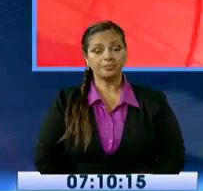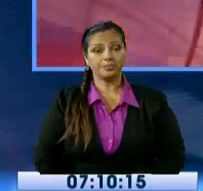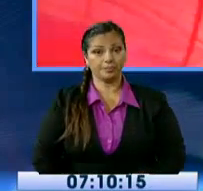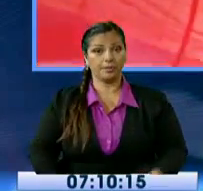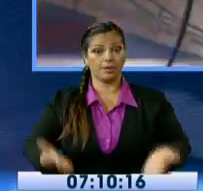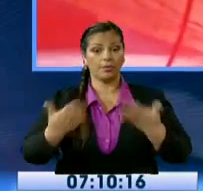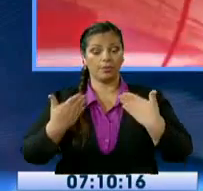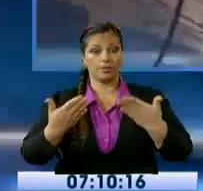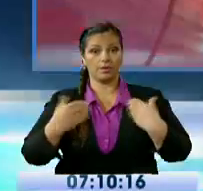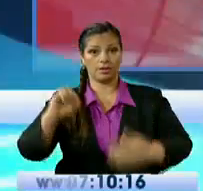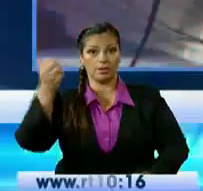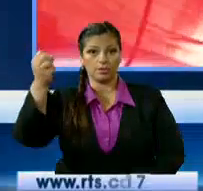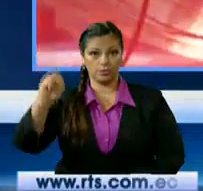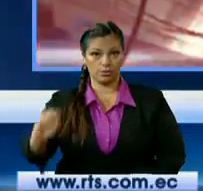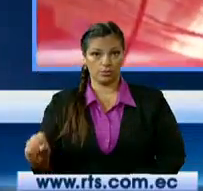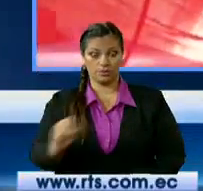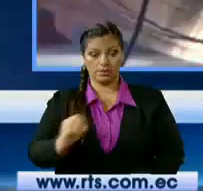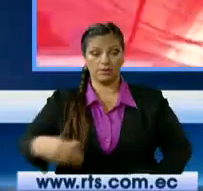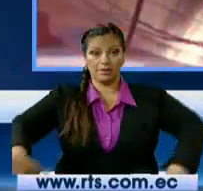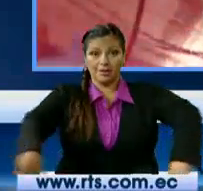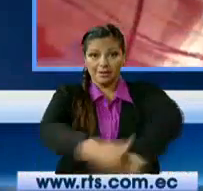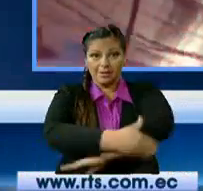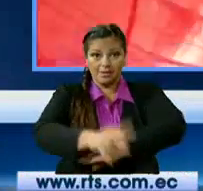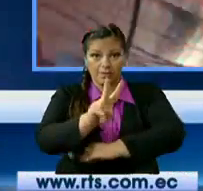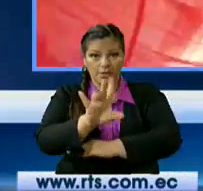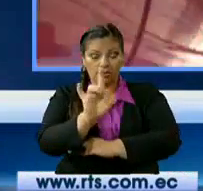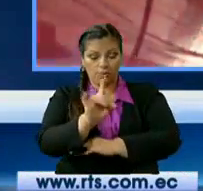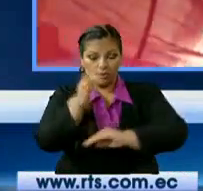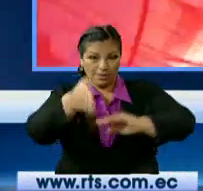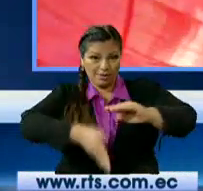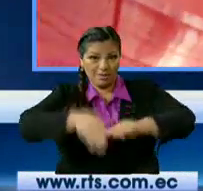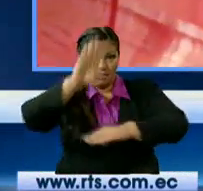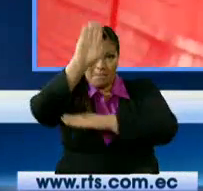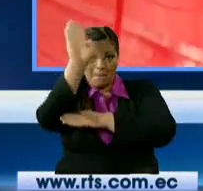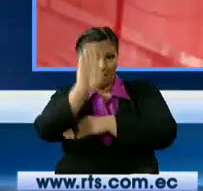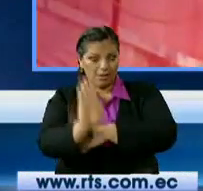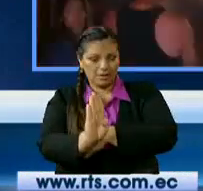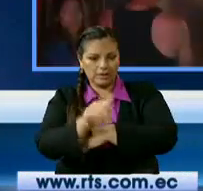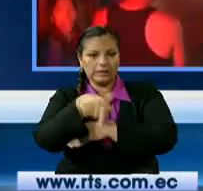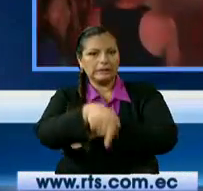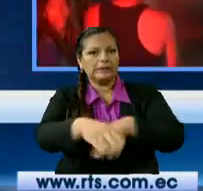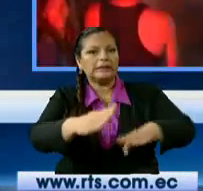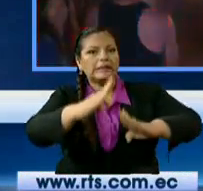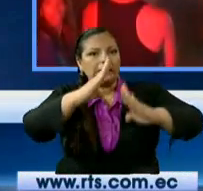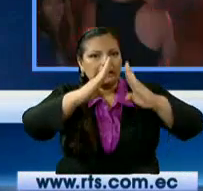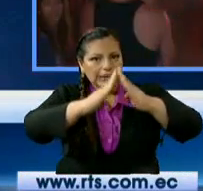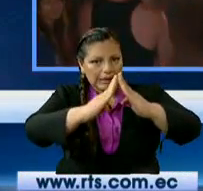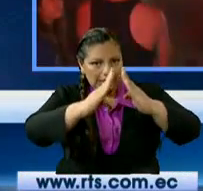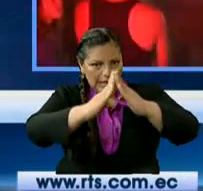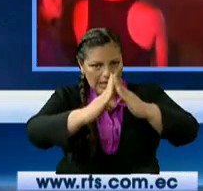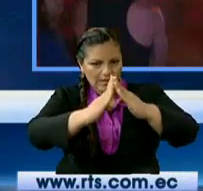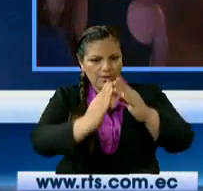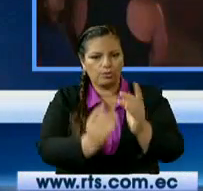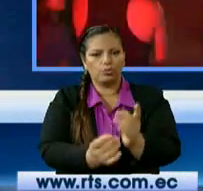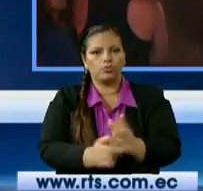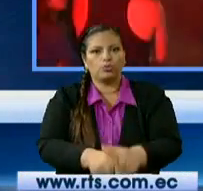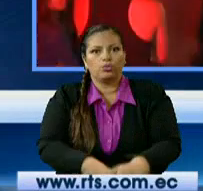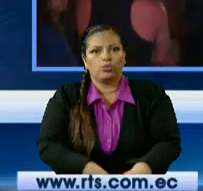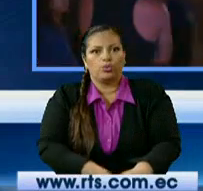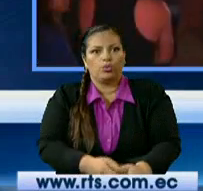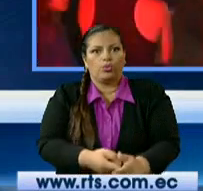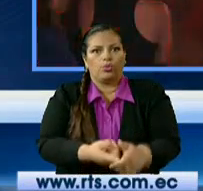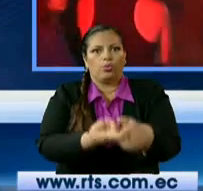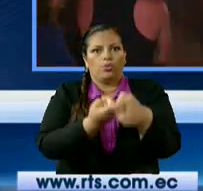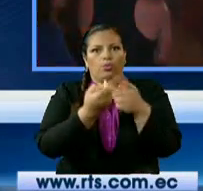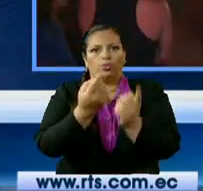calles 28 y Brasil, al suroeste de Guayaquil. Aparentemente, dos menores de edad, y escuchen con atención esto,